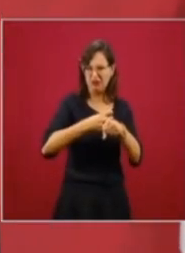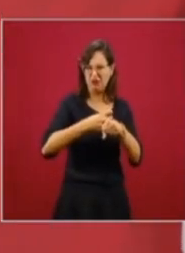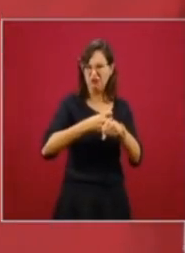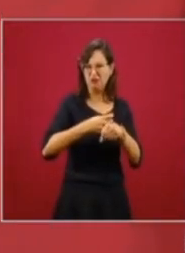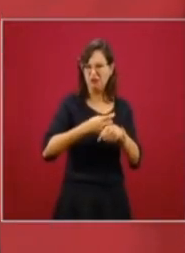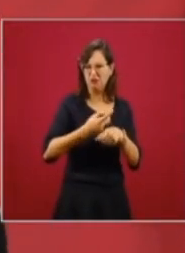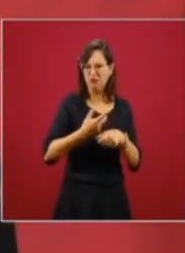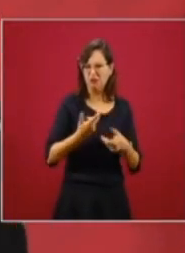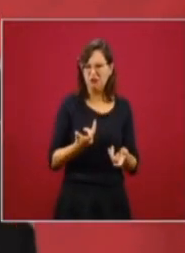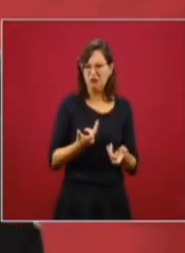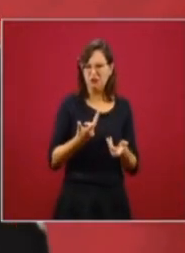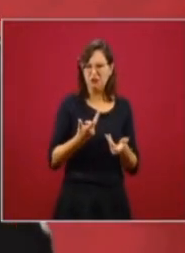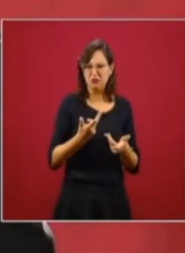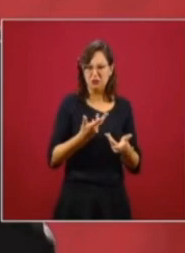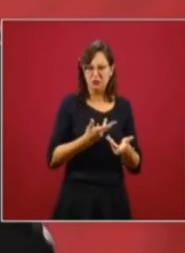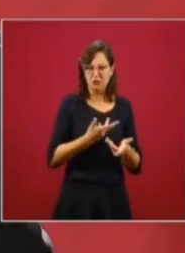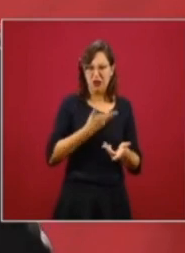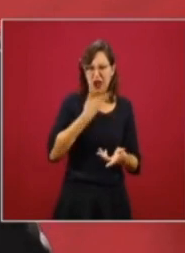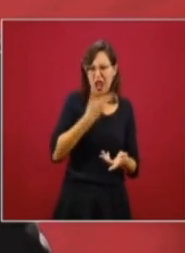con el engaño.